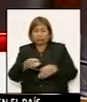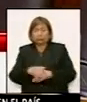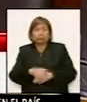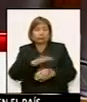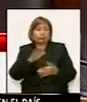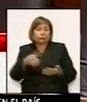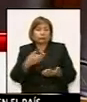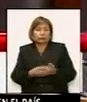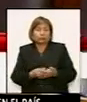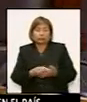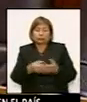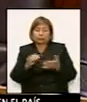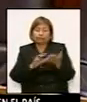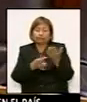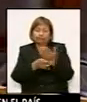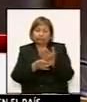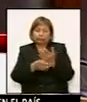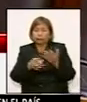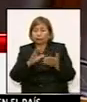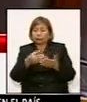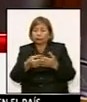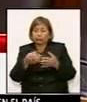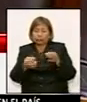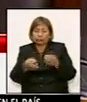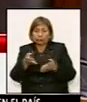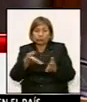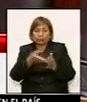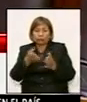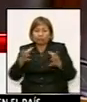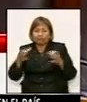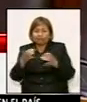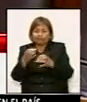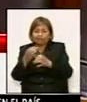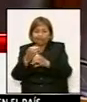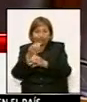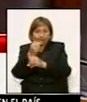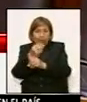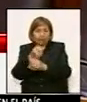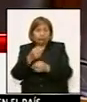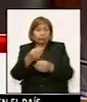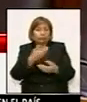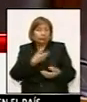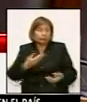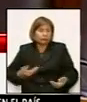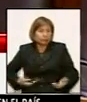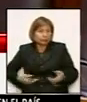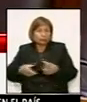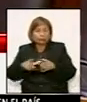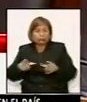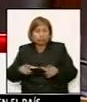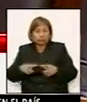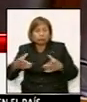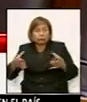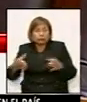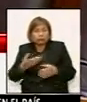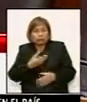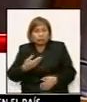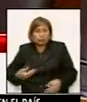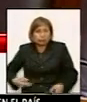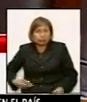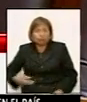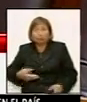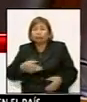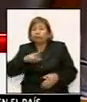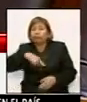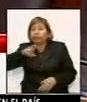todo el área de medicina legal que es donde están los cuellos de botella, los gobiernos locales, los gobiernos regionales también.